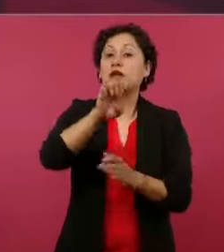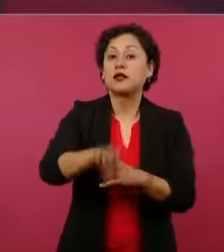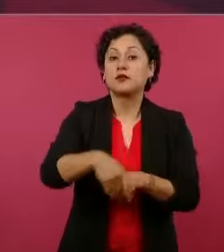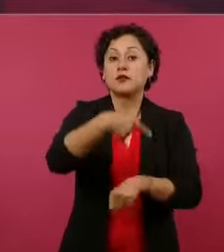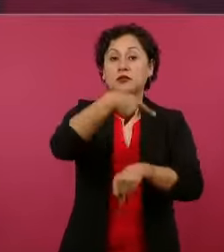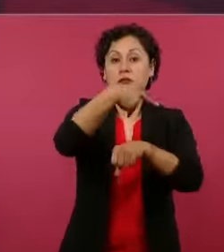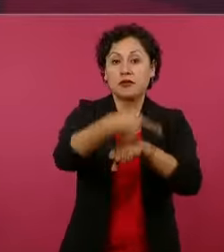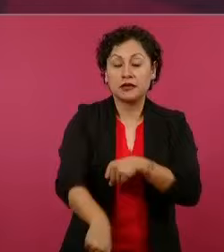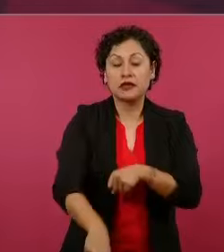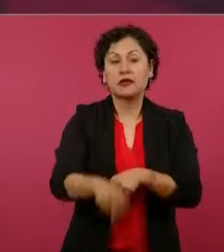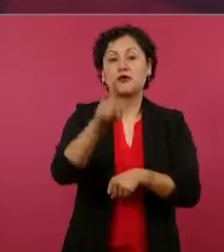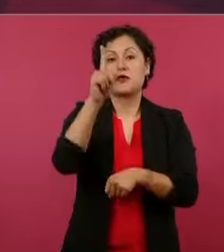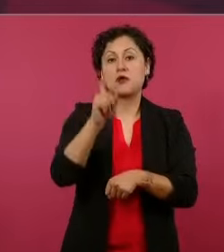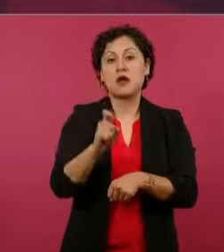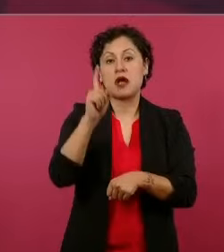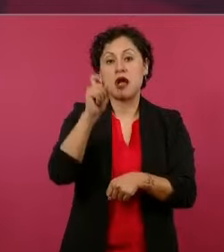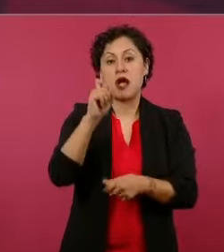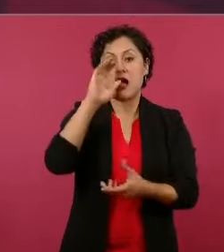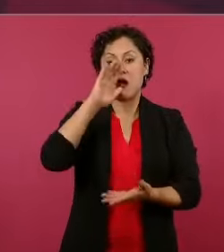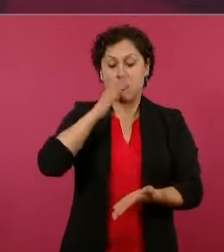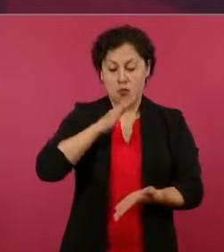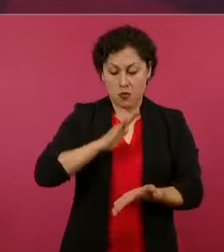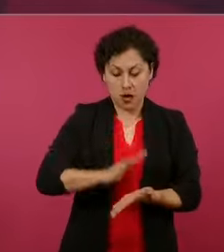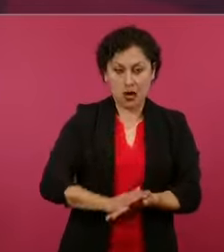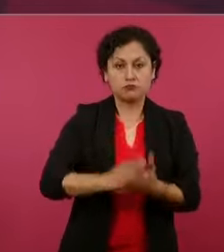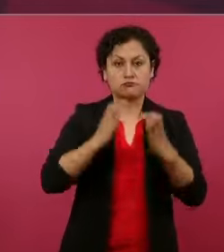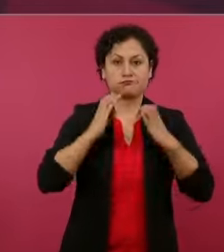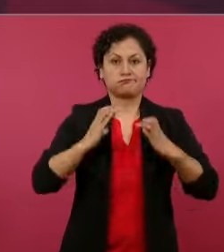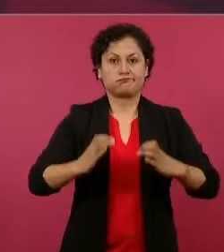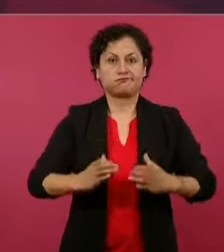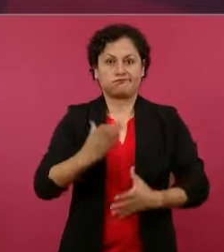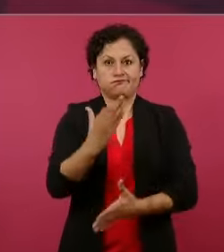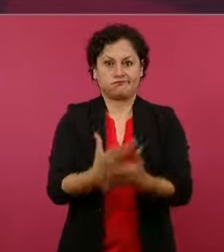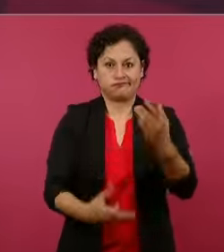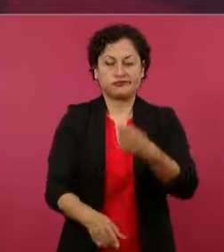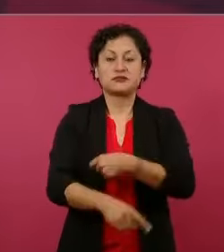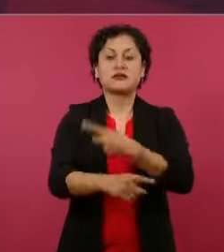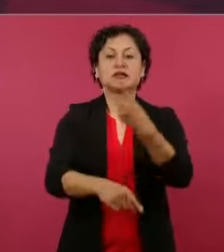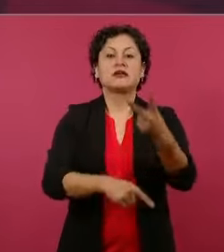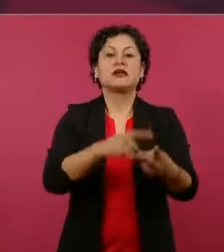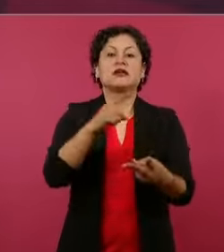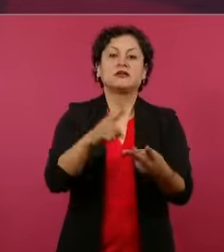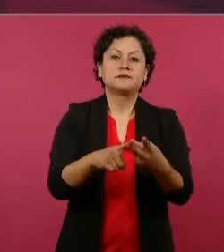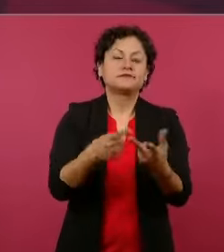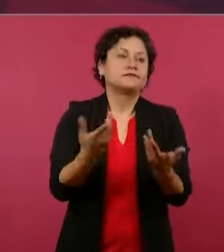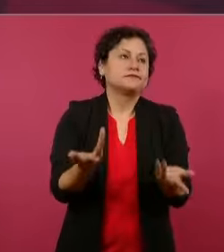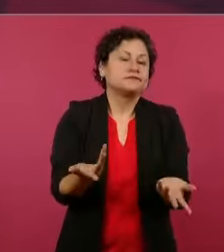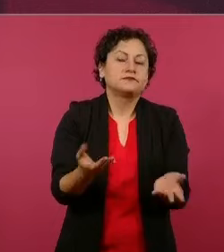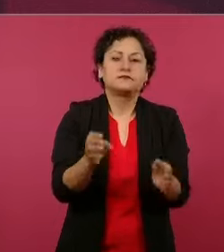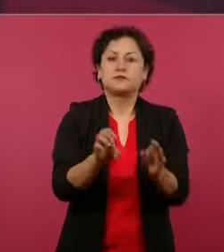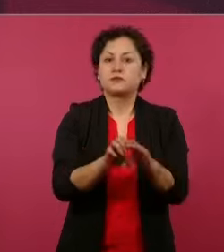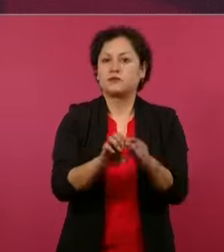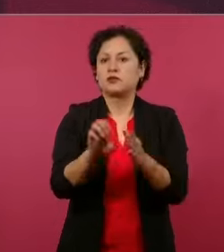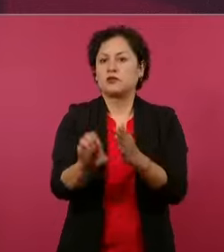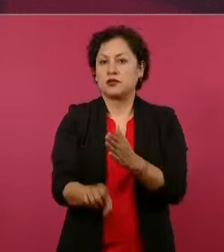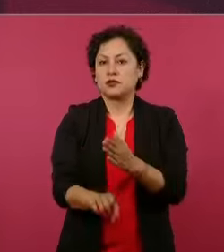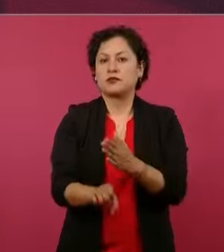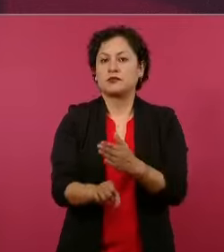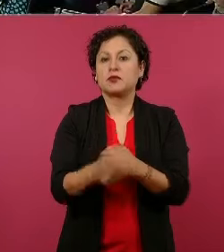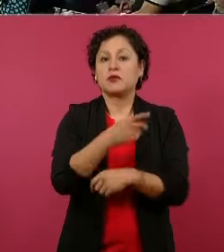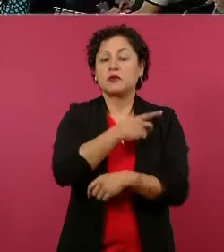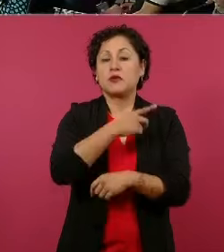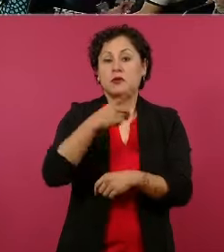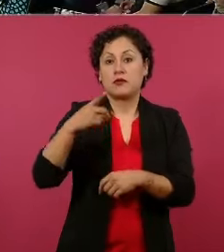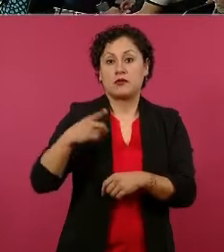importante para muchas personas principalmente es no la exposición limitada a al al